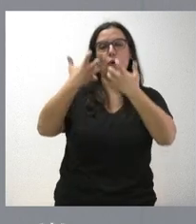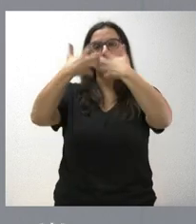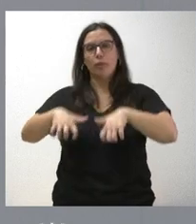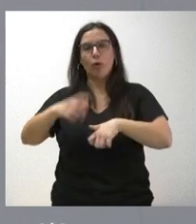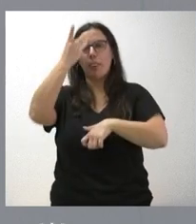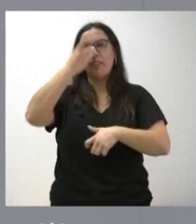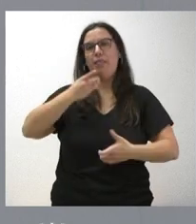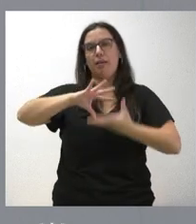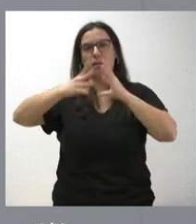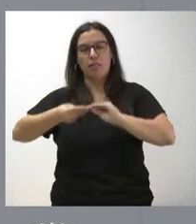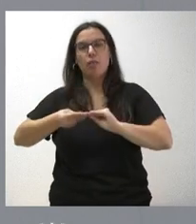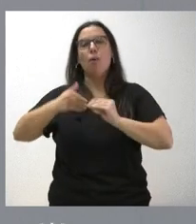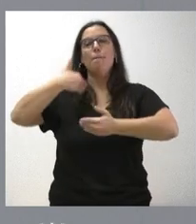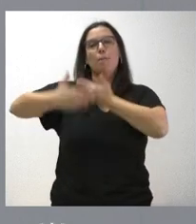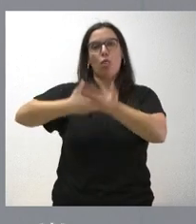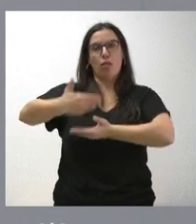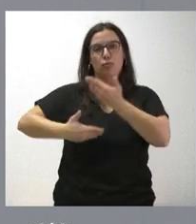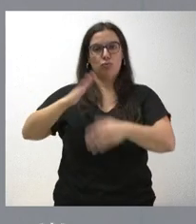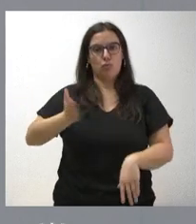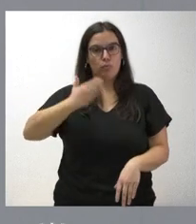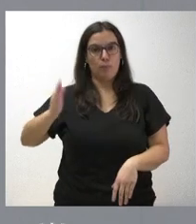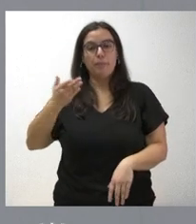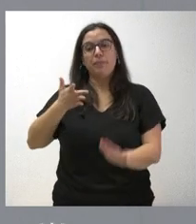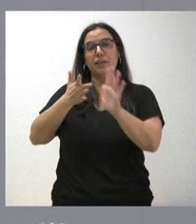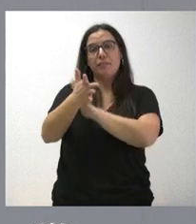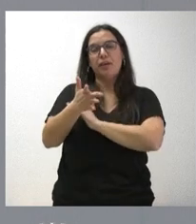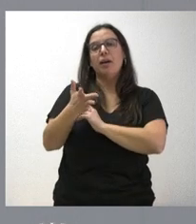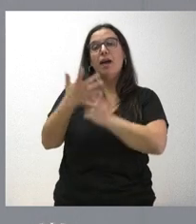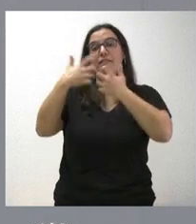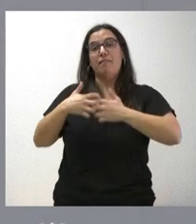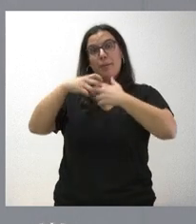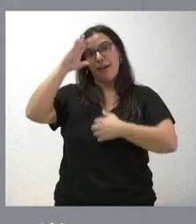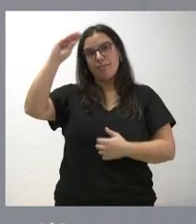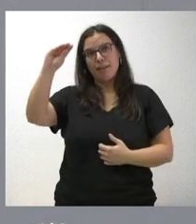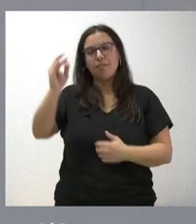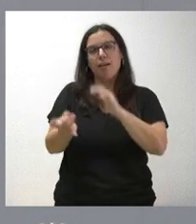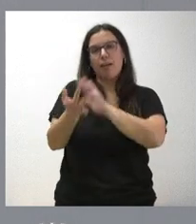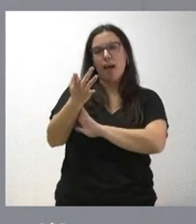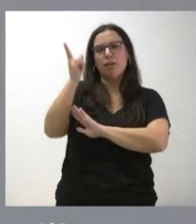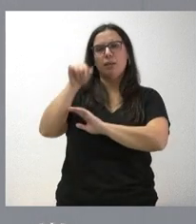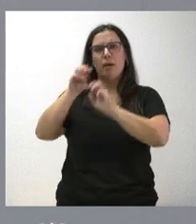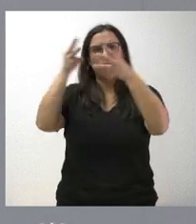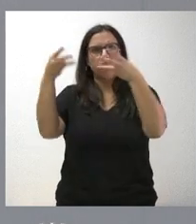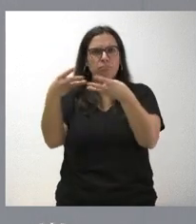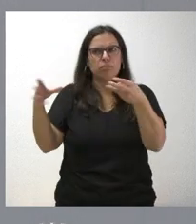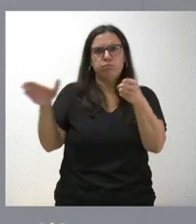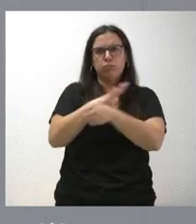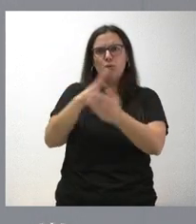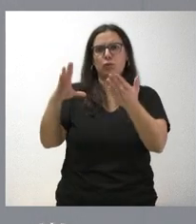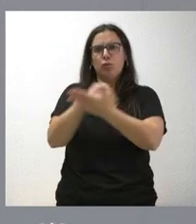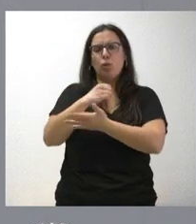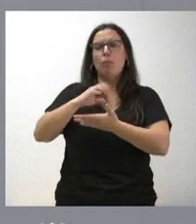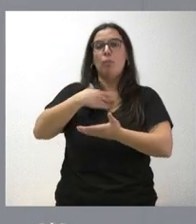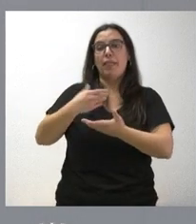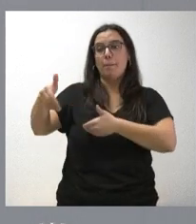digitalización de procesos esto permitirá disponer de una fábrica inteligente y conectada que pueda adaptarse a los cambios en la